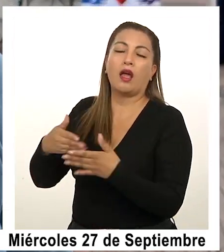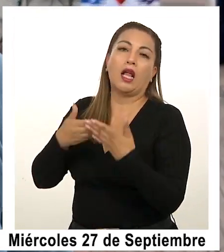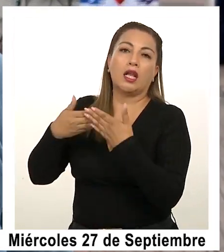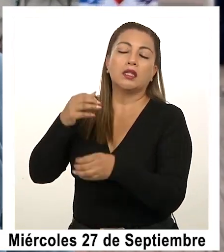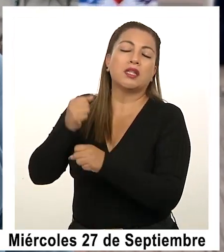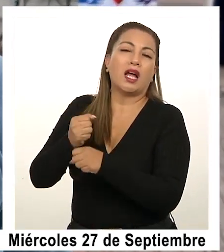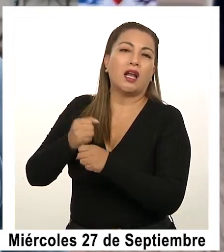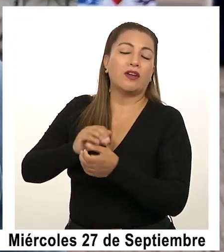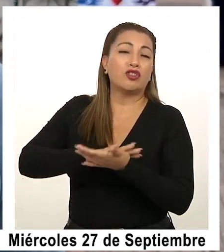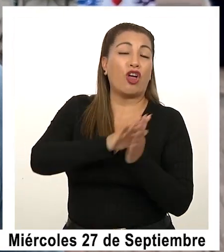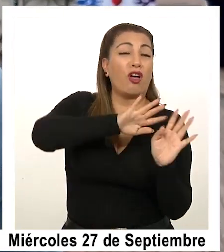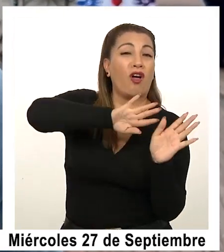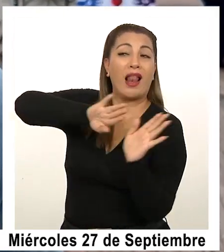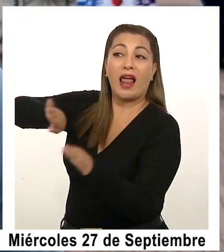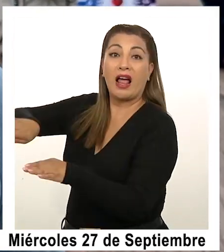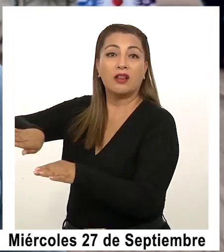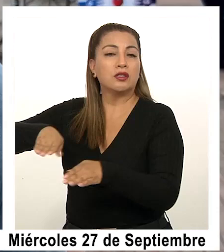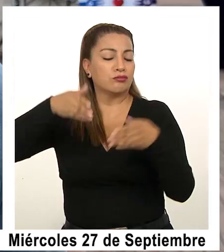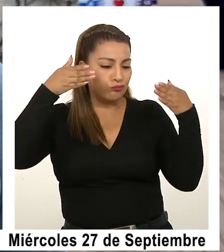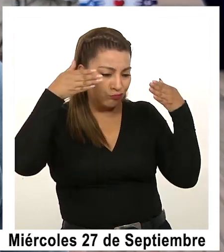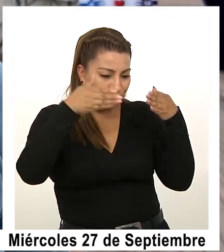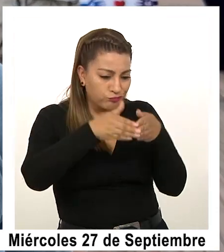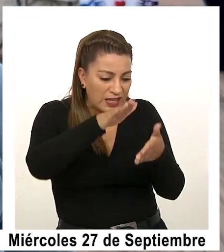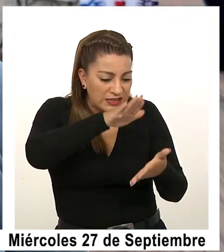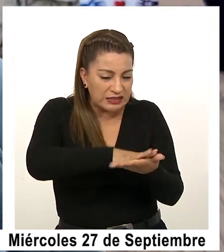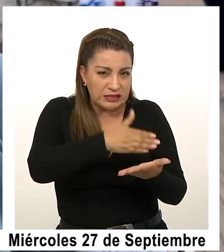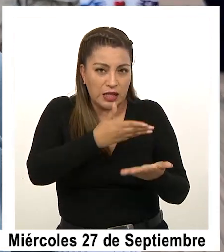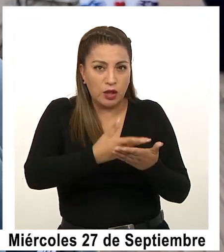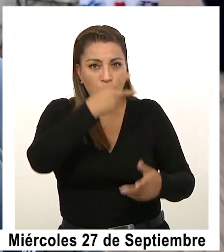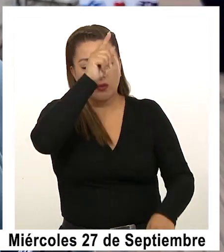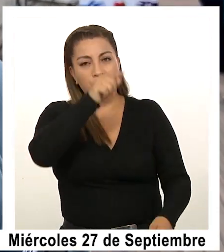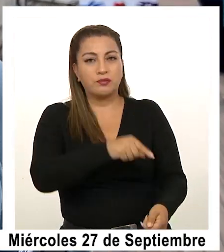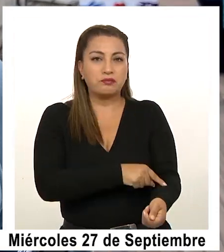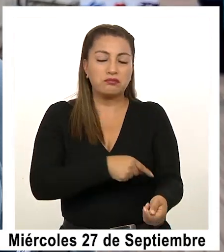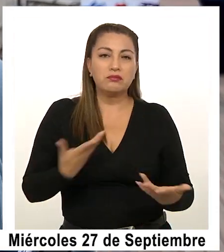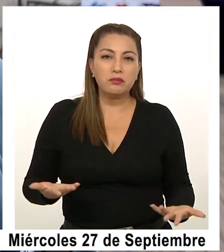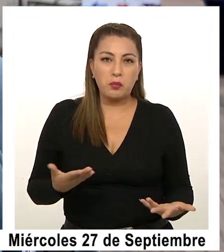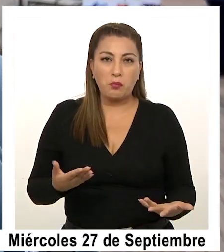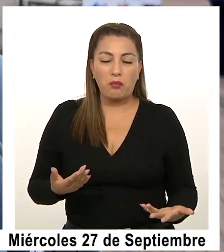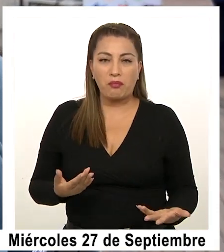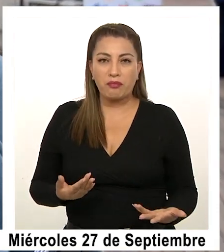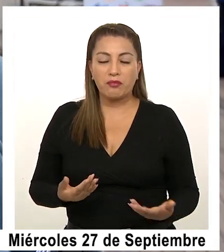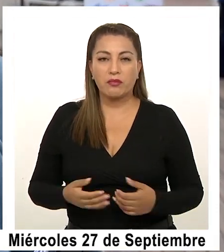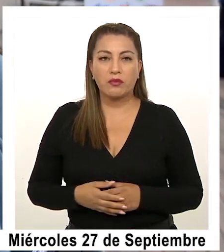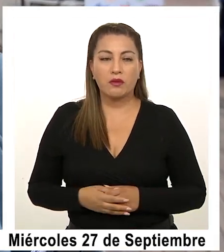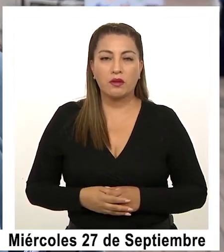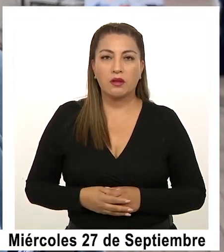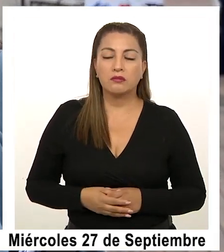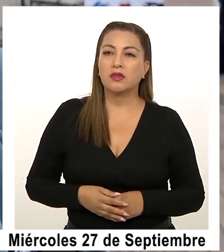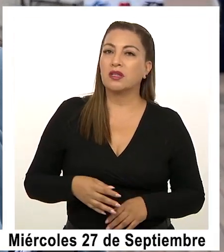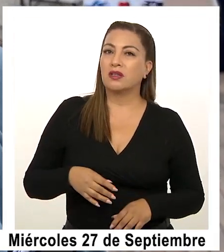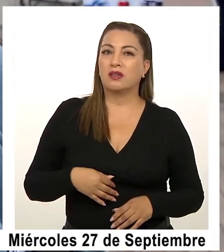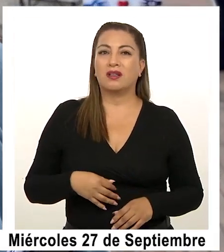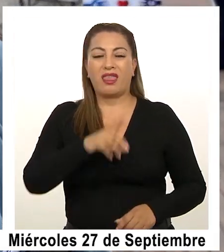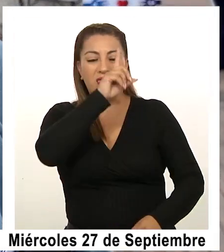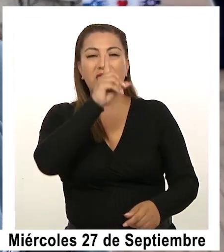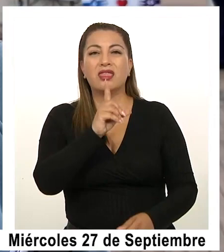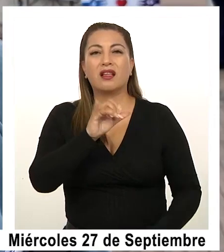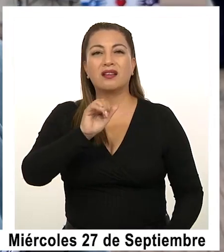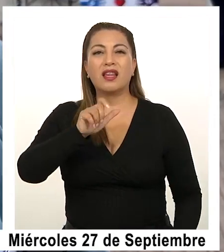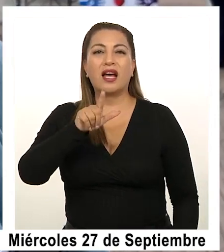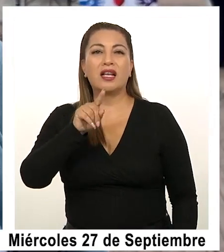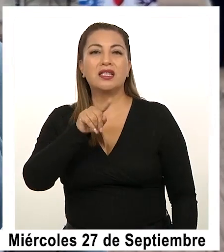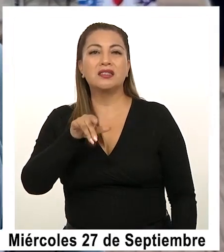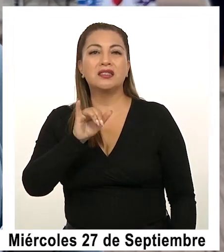el trabajo, todo lo que viene se deja de lado y tú solo te dedicas a recuperar la vida. Y la diálisis es un proceso súper fuerte porque uno termina